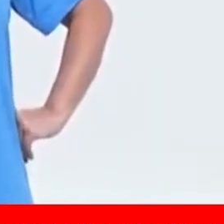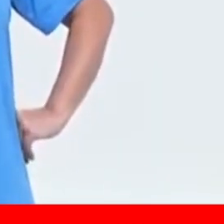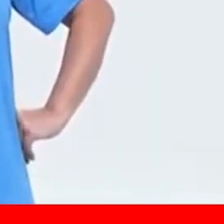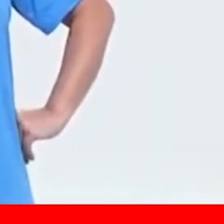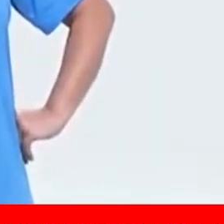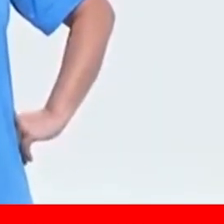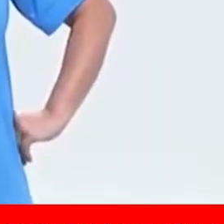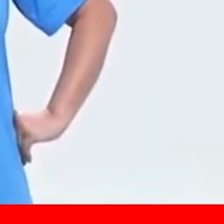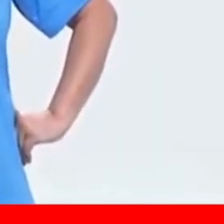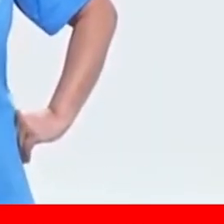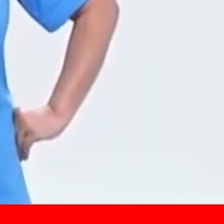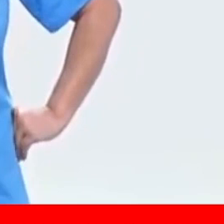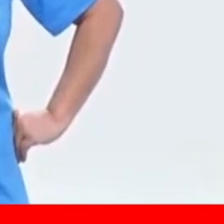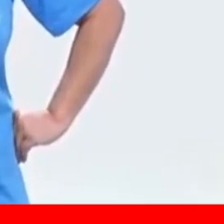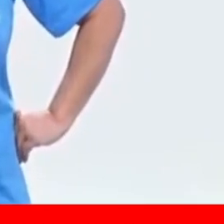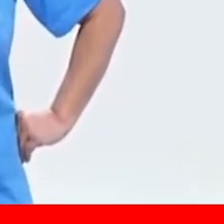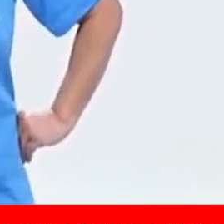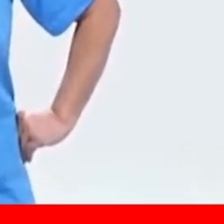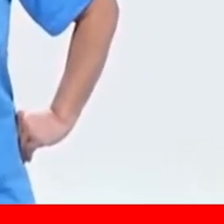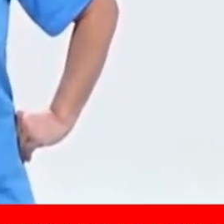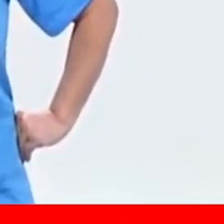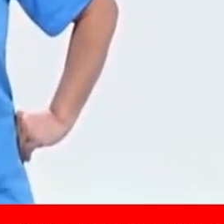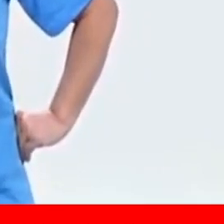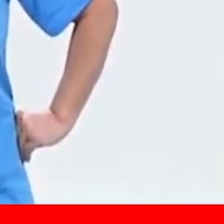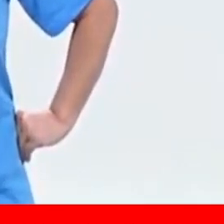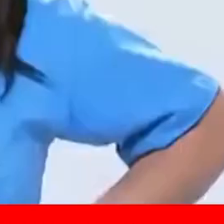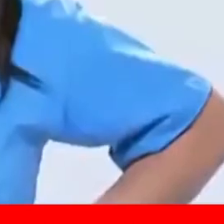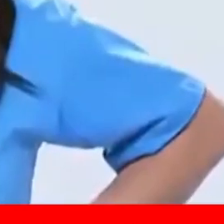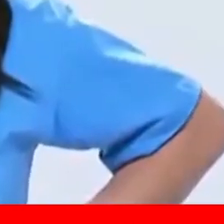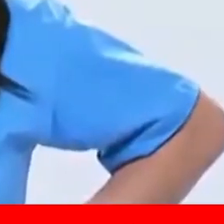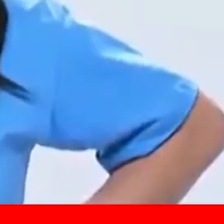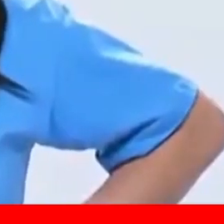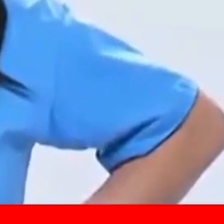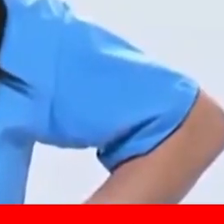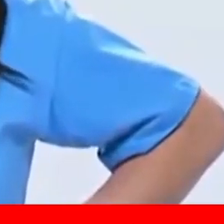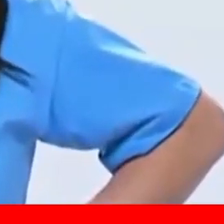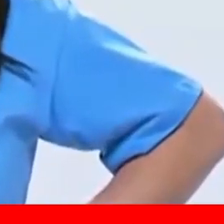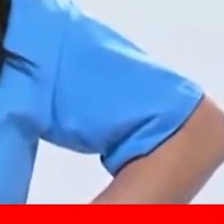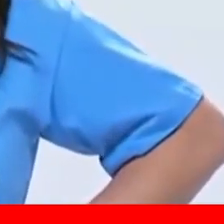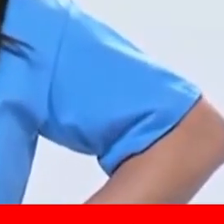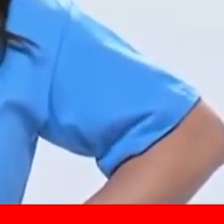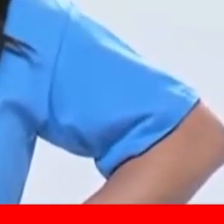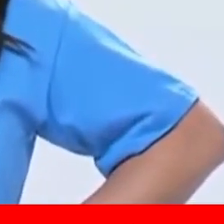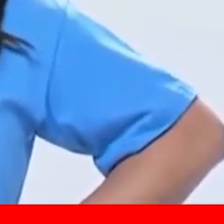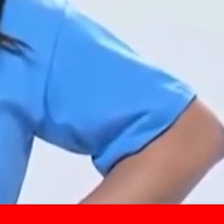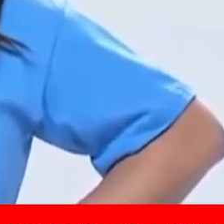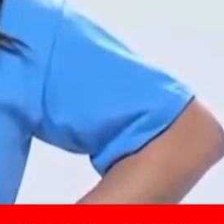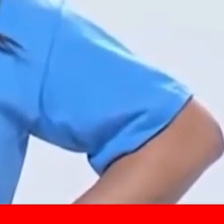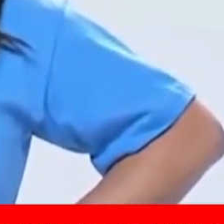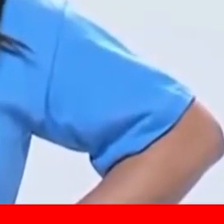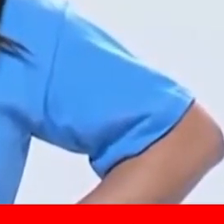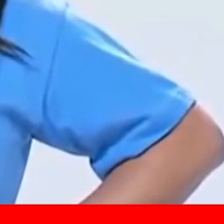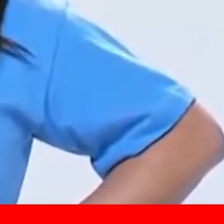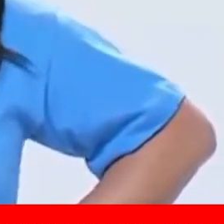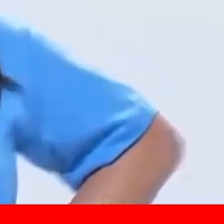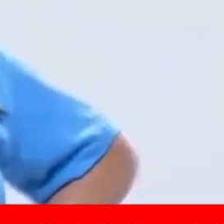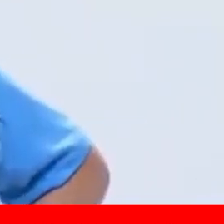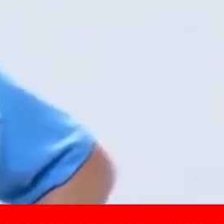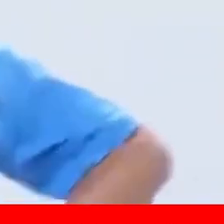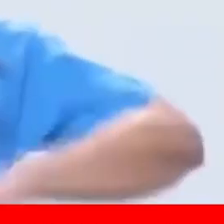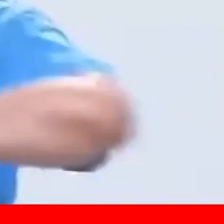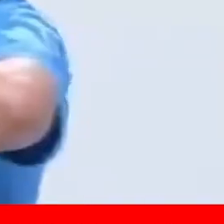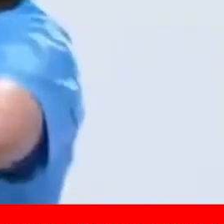El virus no le asusta, se tapa al toser. Urpi ayuda en casa y no ensucia al